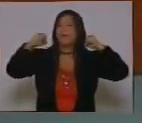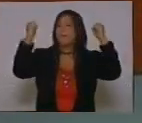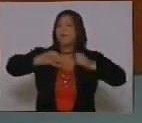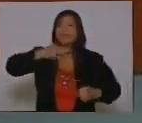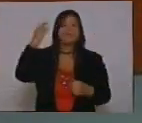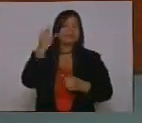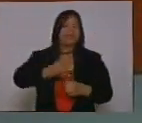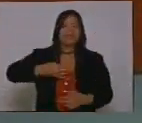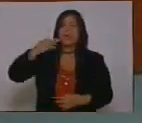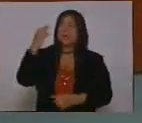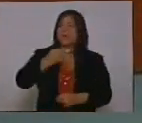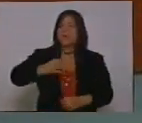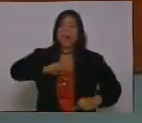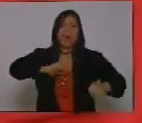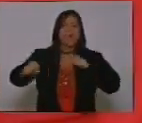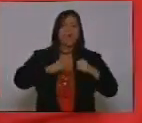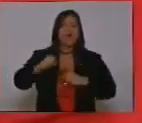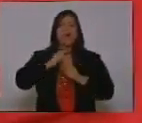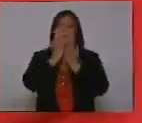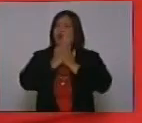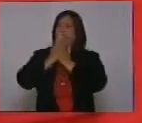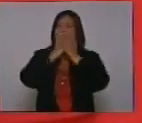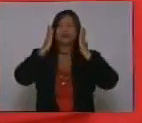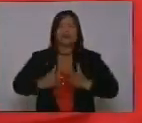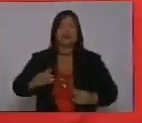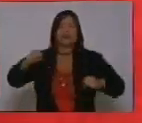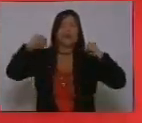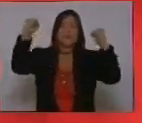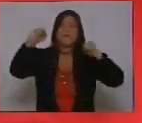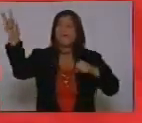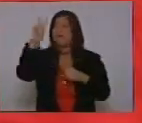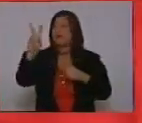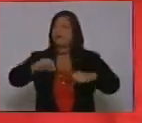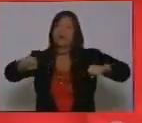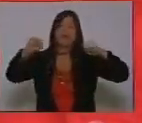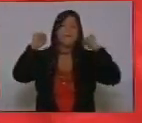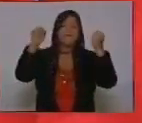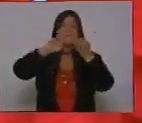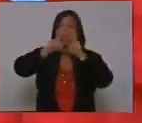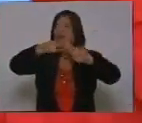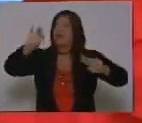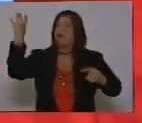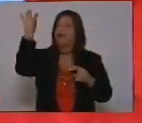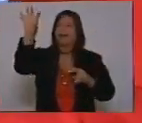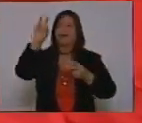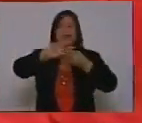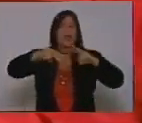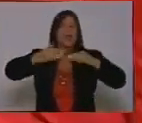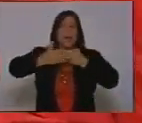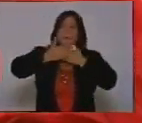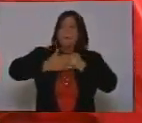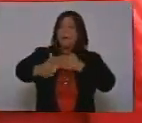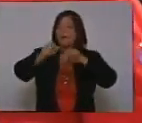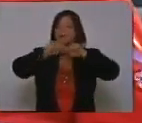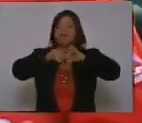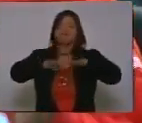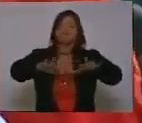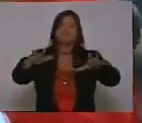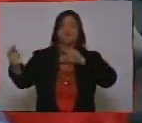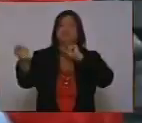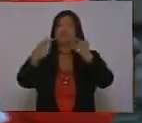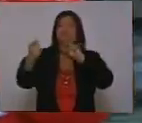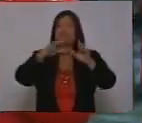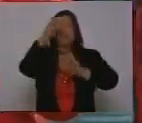para siempre el movimiento estudiantil! ¡Que viva Venezuela! ¡Que viva la patria! ¡Y vamos a desplegarnos para debatir